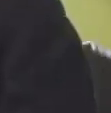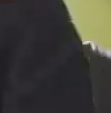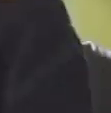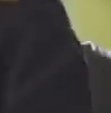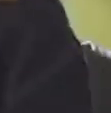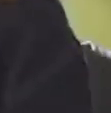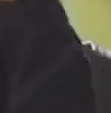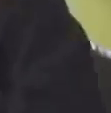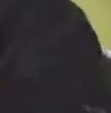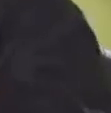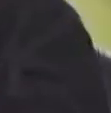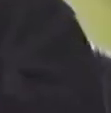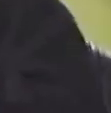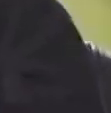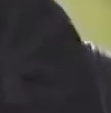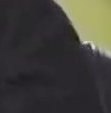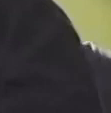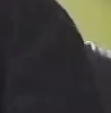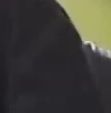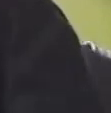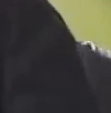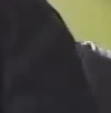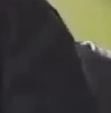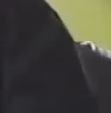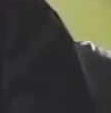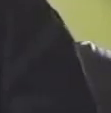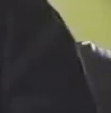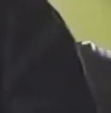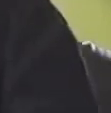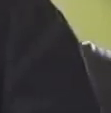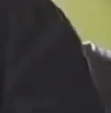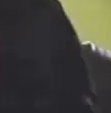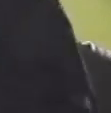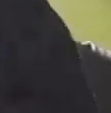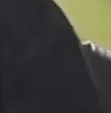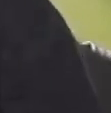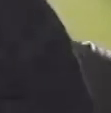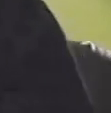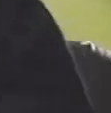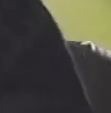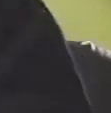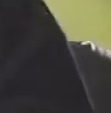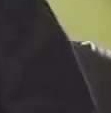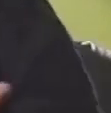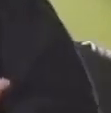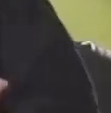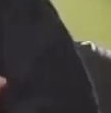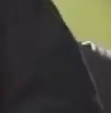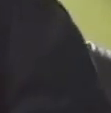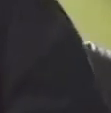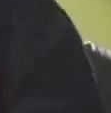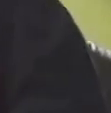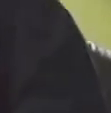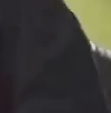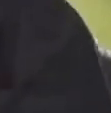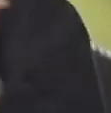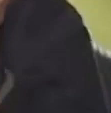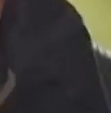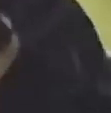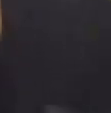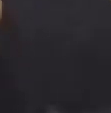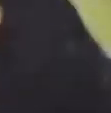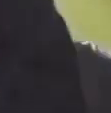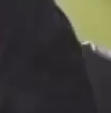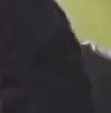Un consejo que les doy es que si ustedes son personas sordas, y piensen, bueno, no